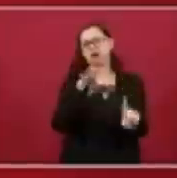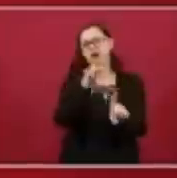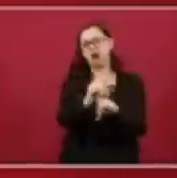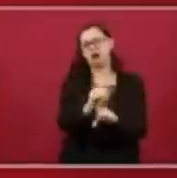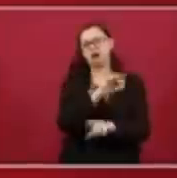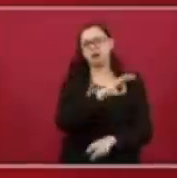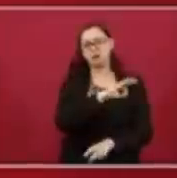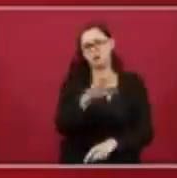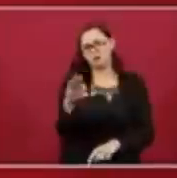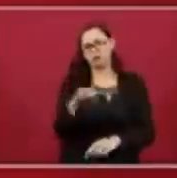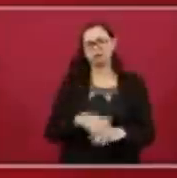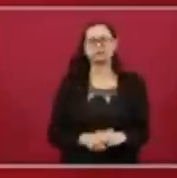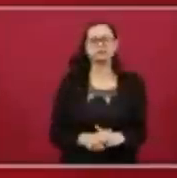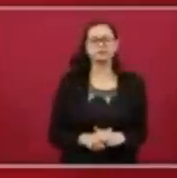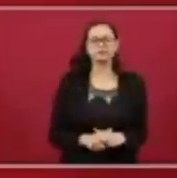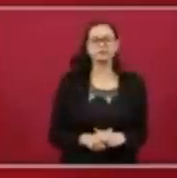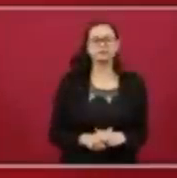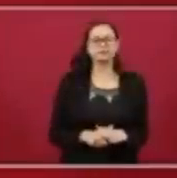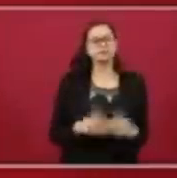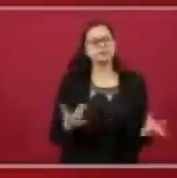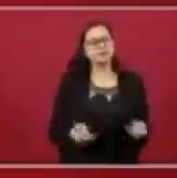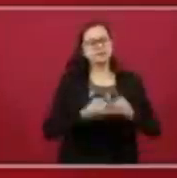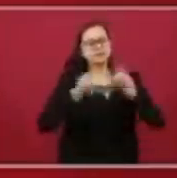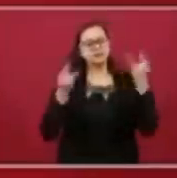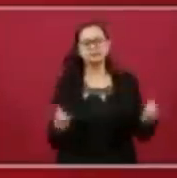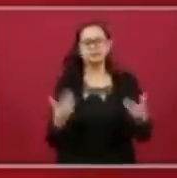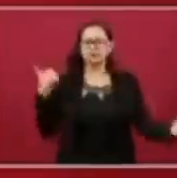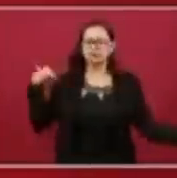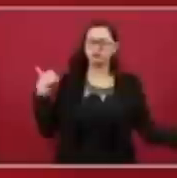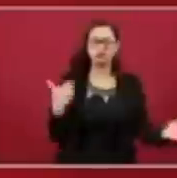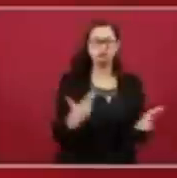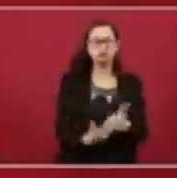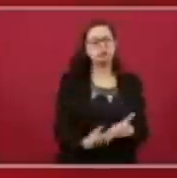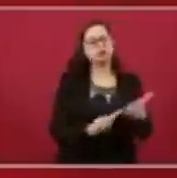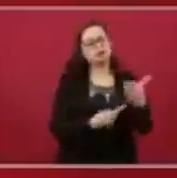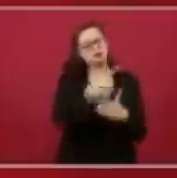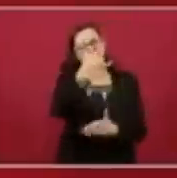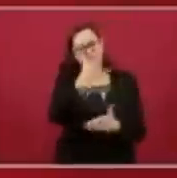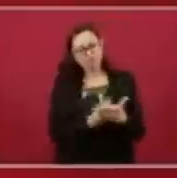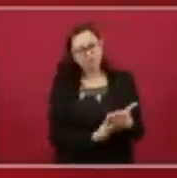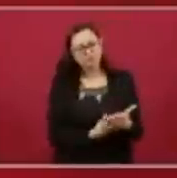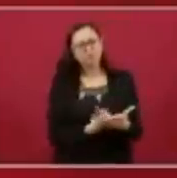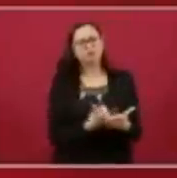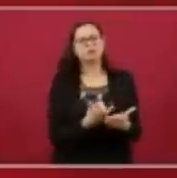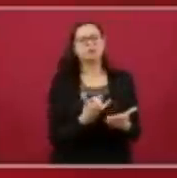Se analizó su trayectoria, sus proyectos,